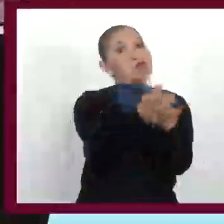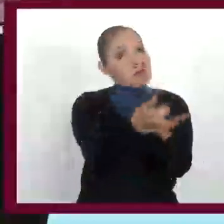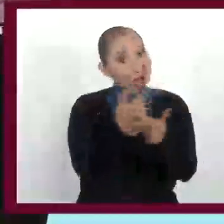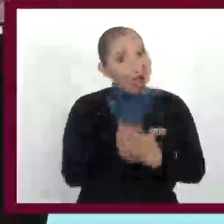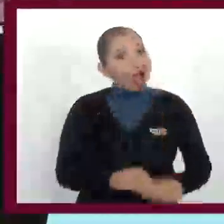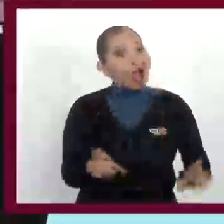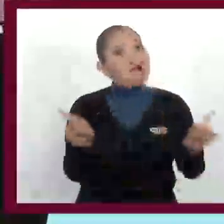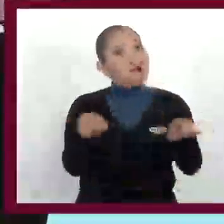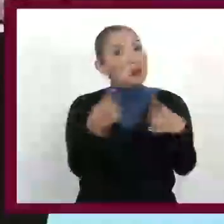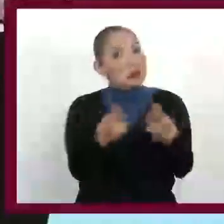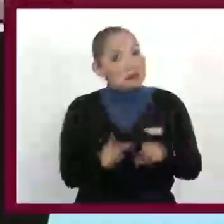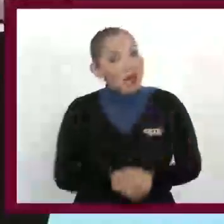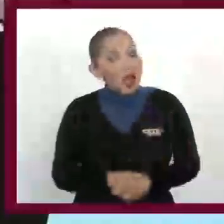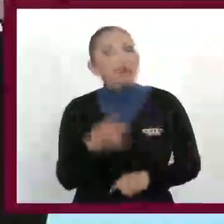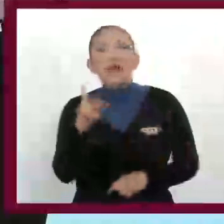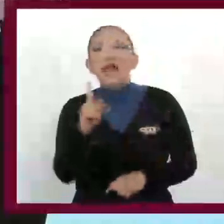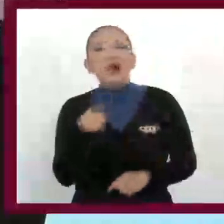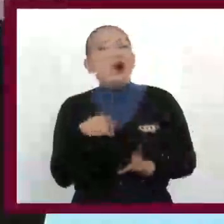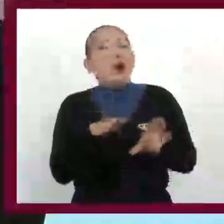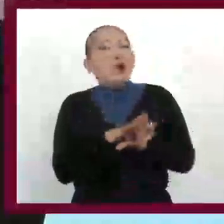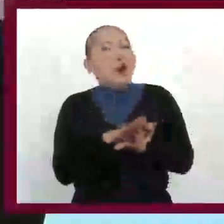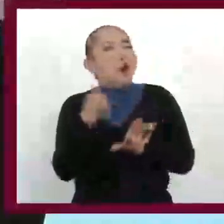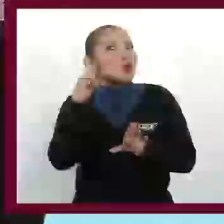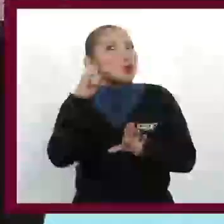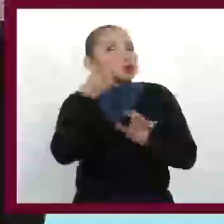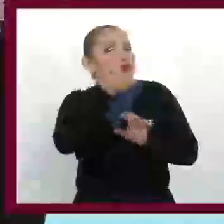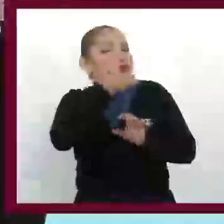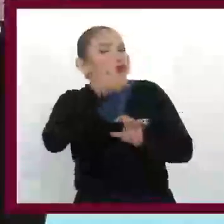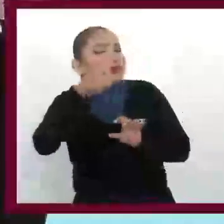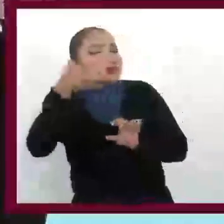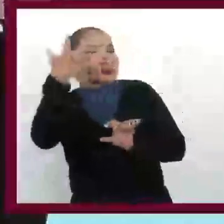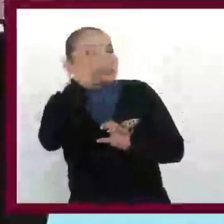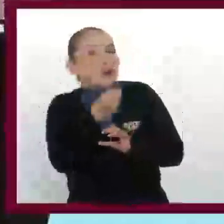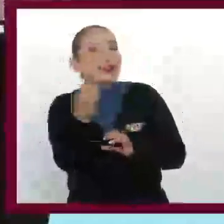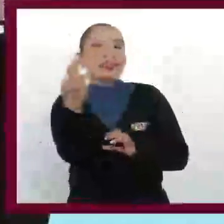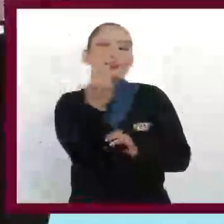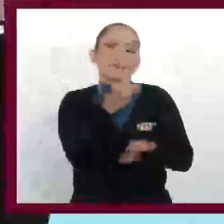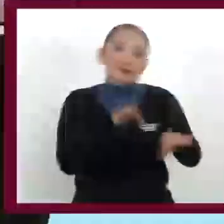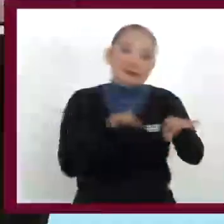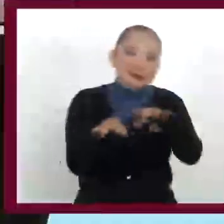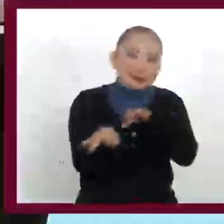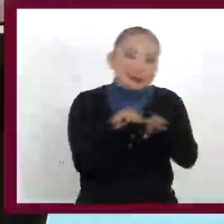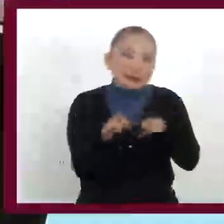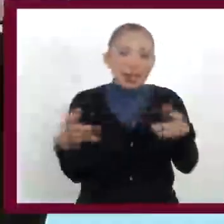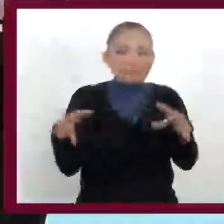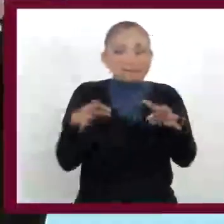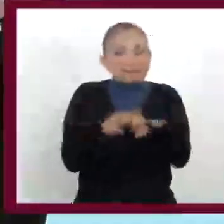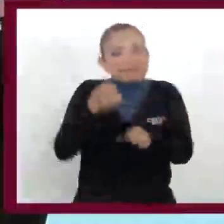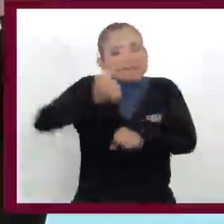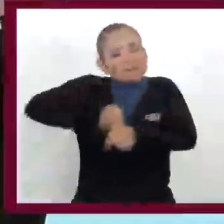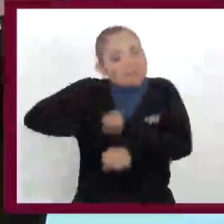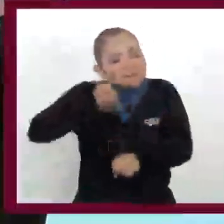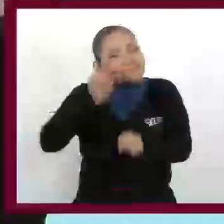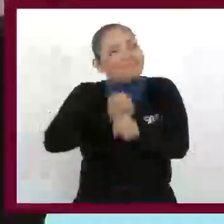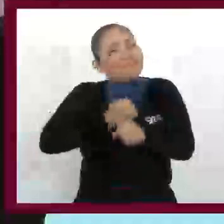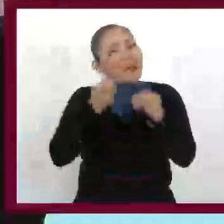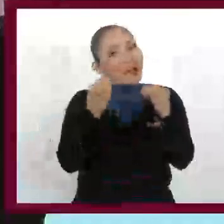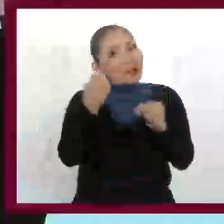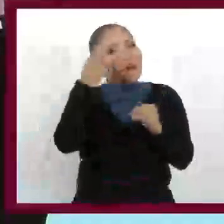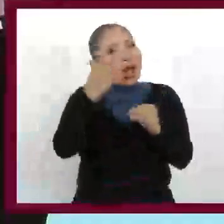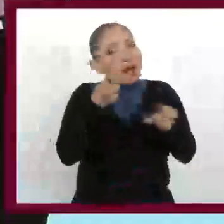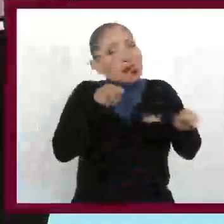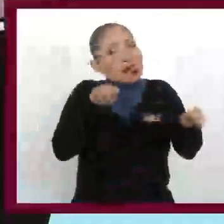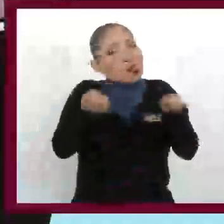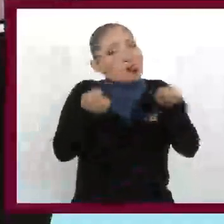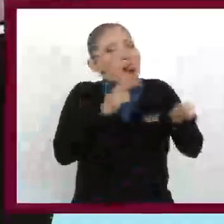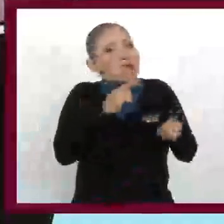instrumento musical, solo que para producir sonidos armónicos necesitamos trabajar con ella, practicar mucho para